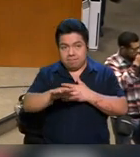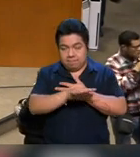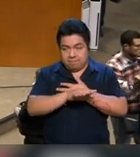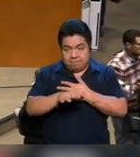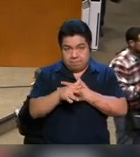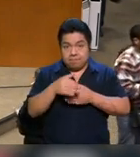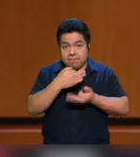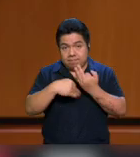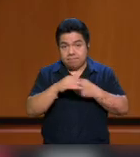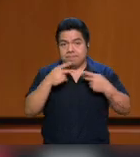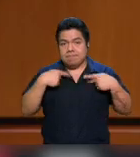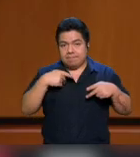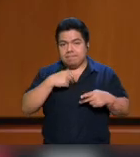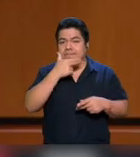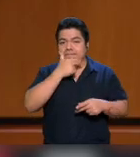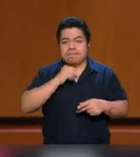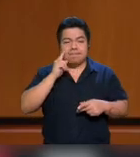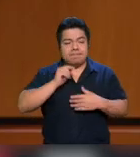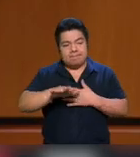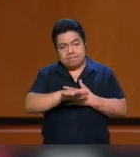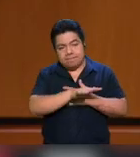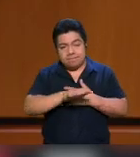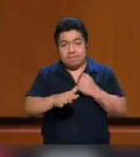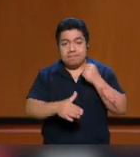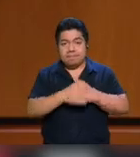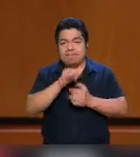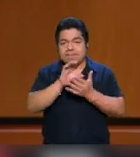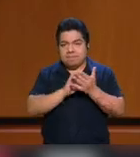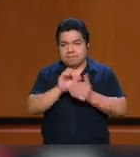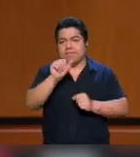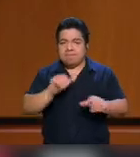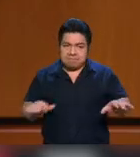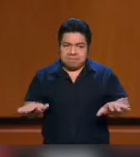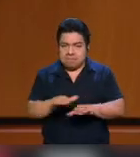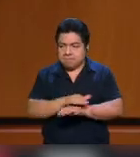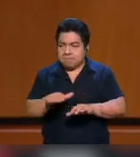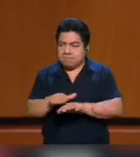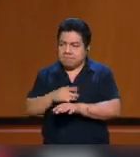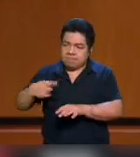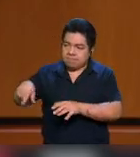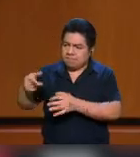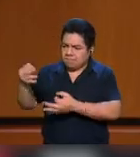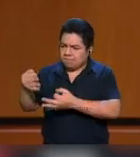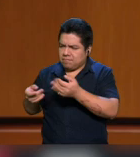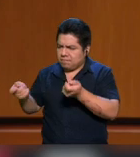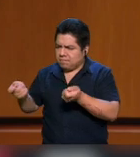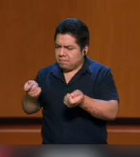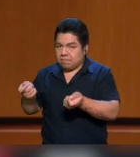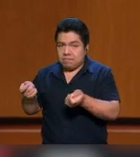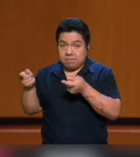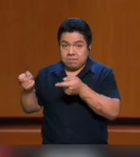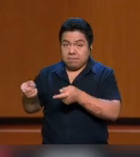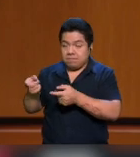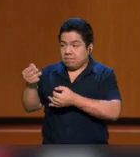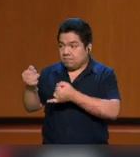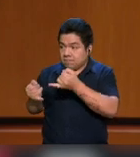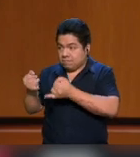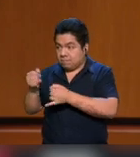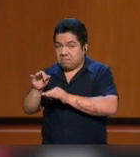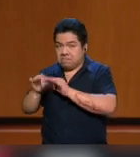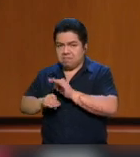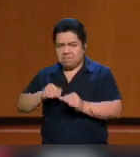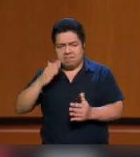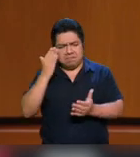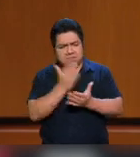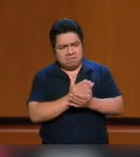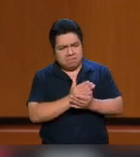soberana del pueblo de México, pues recordó que los cambios en la Constitución no son susceptibles de control jurisdiccional, como lo han pretendido jueces al intentar